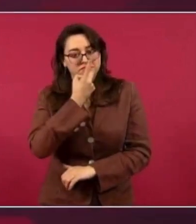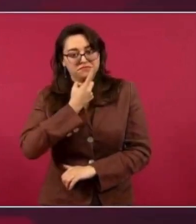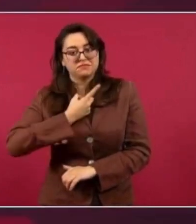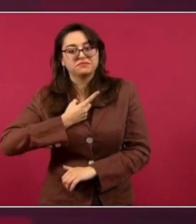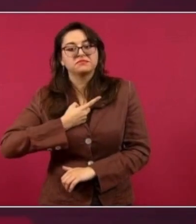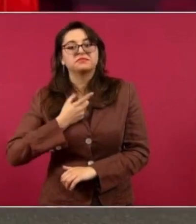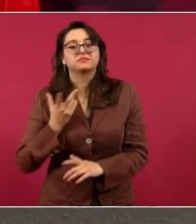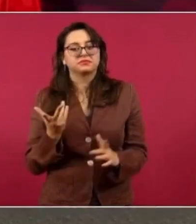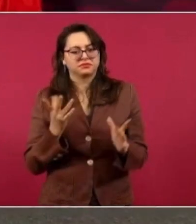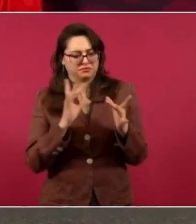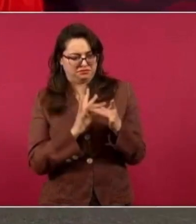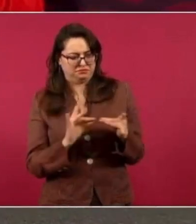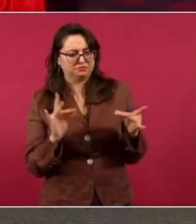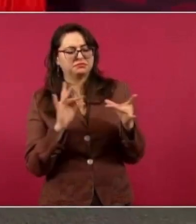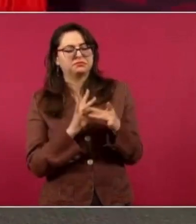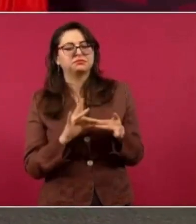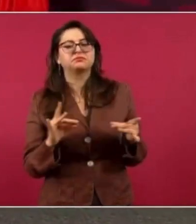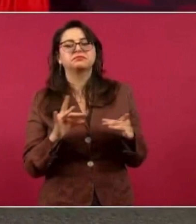y que me expliquen por qué